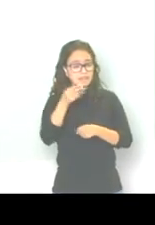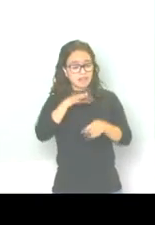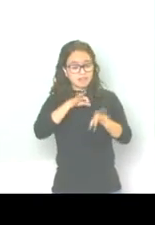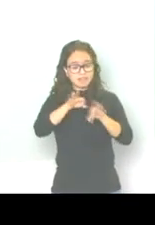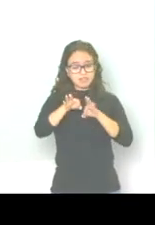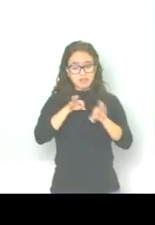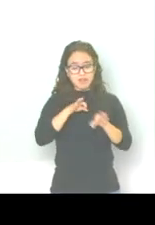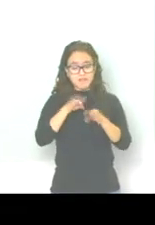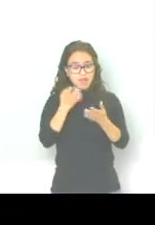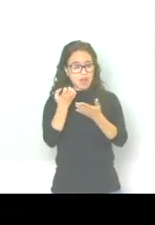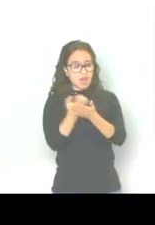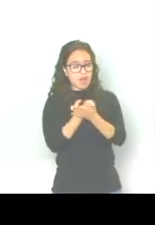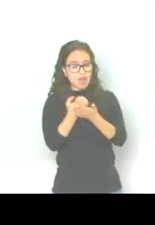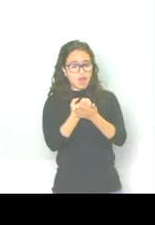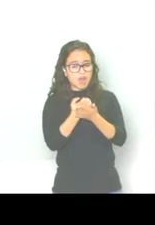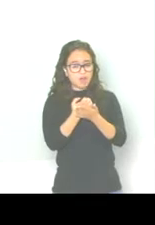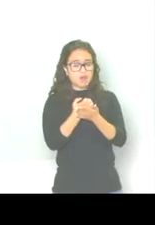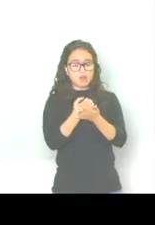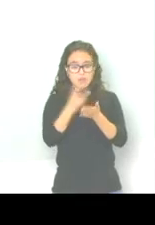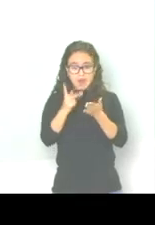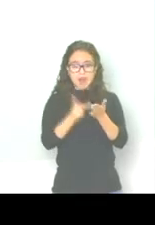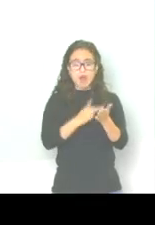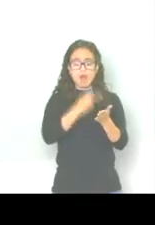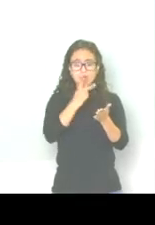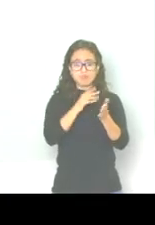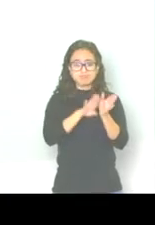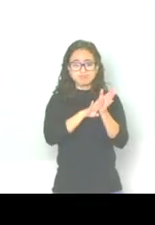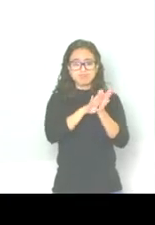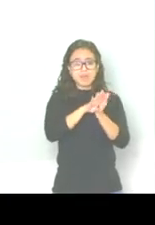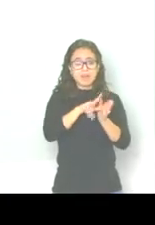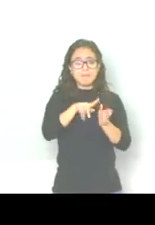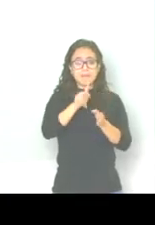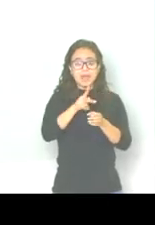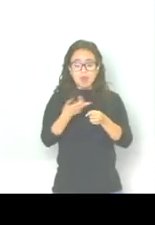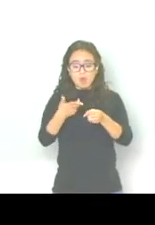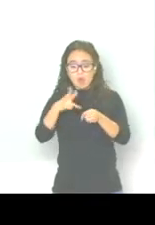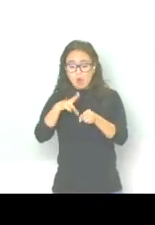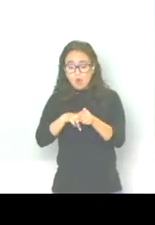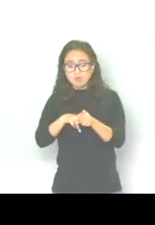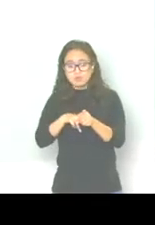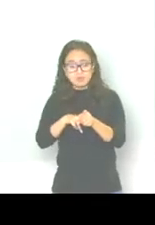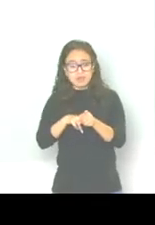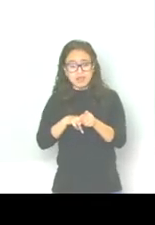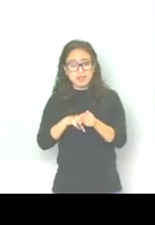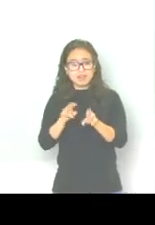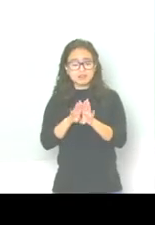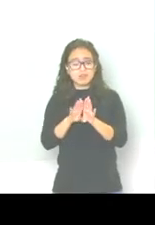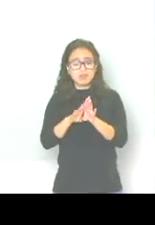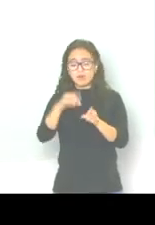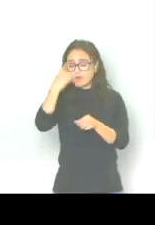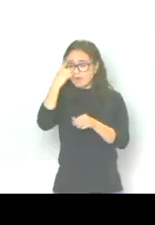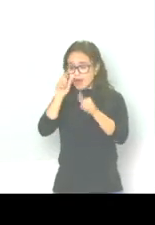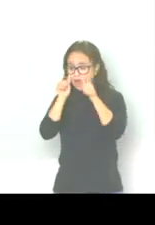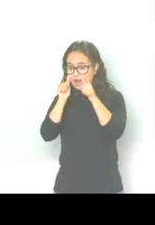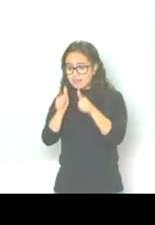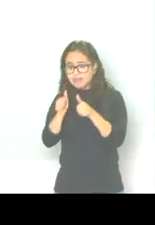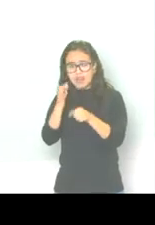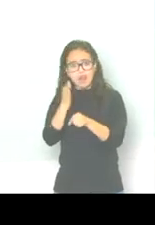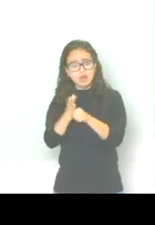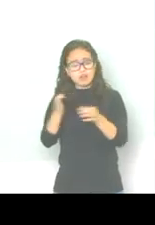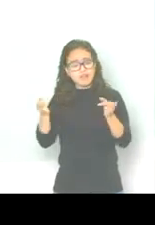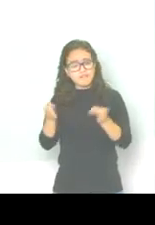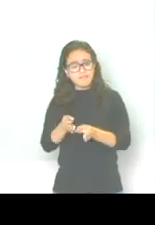economía, pero no habrá hospitales que alcancen. Si en este periodo de jornada